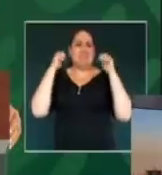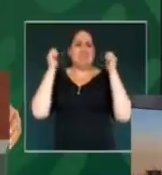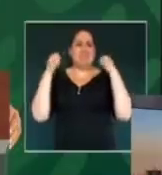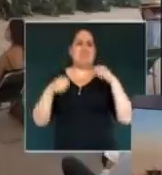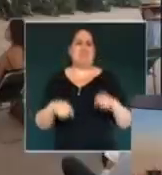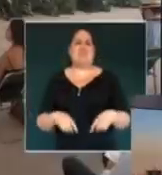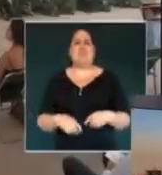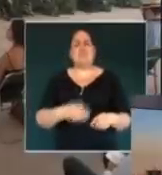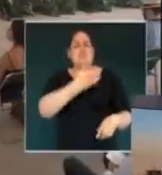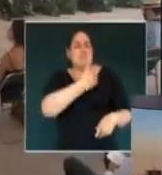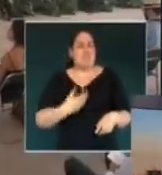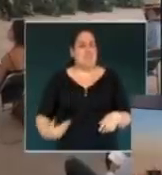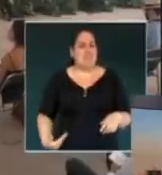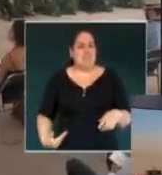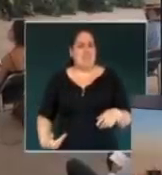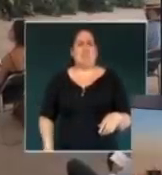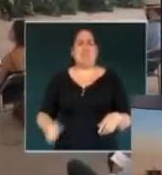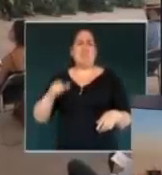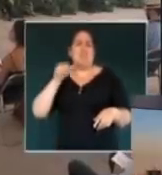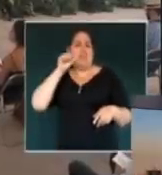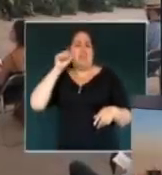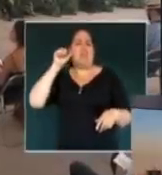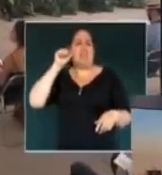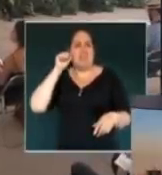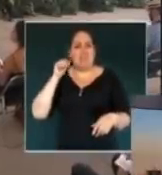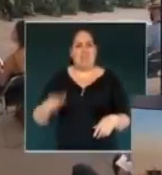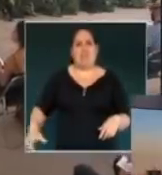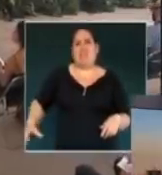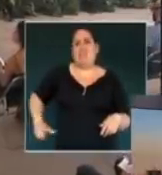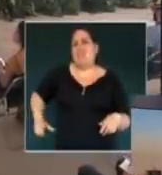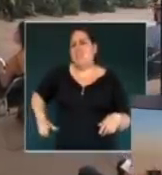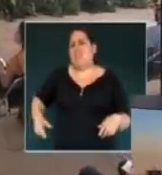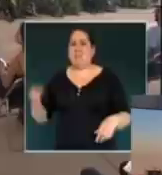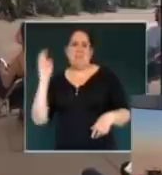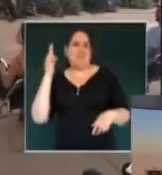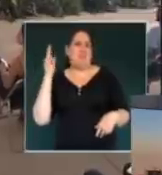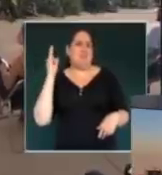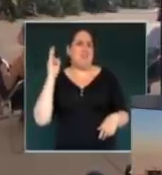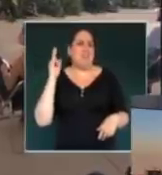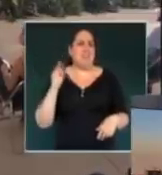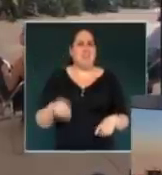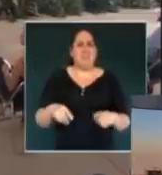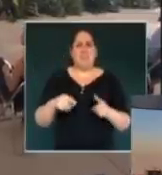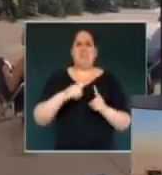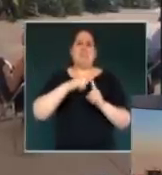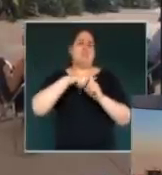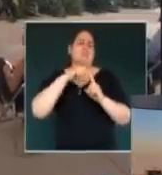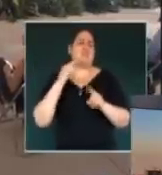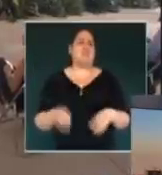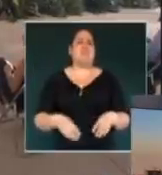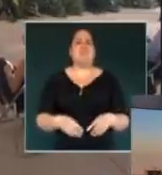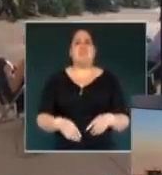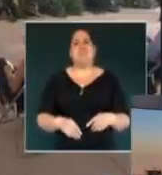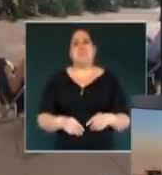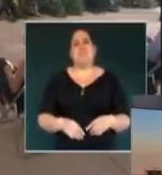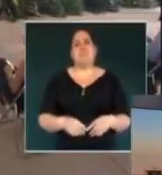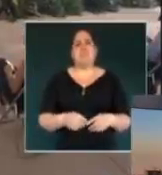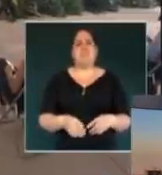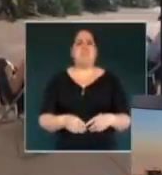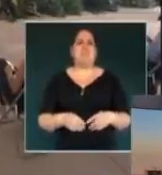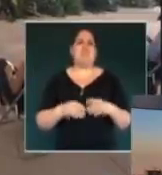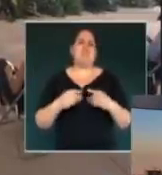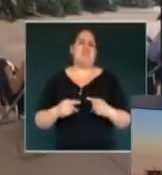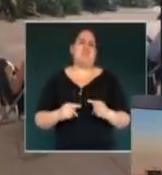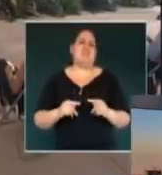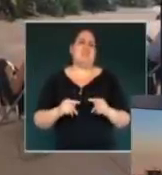Presidente, ayer, de acuerdo al conteo que hace el gobierno federal, suman más de 50.000 muertos por COVID-19. ¿Esto